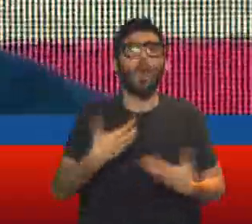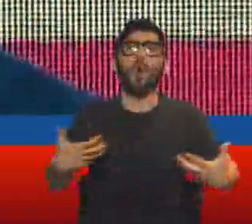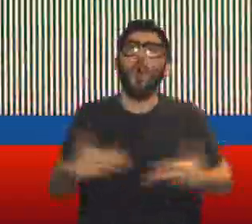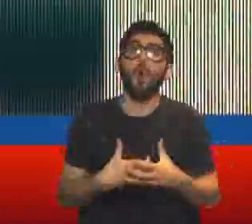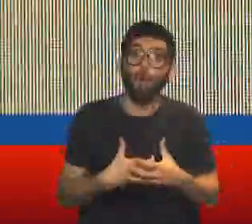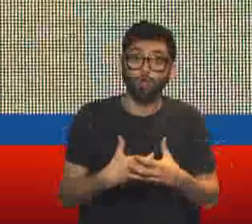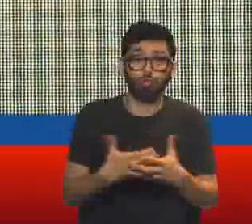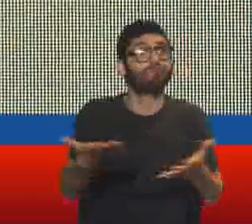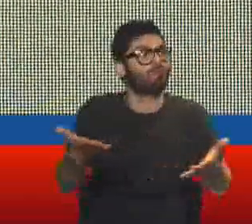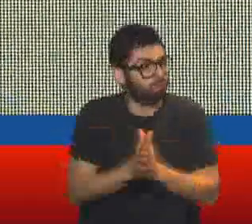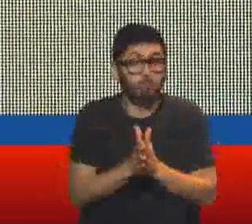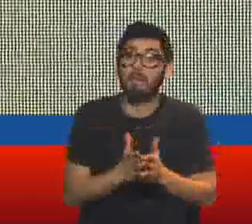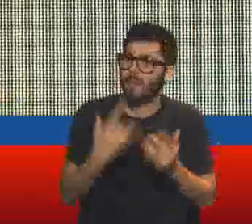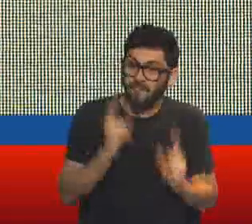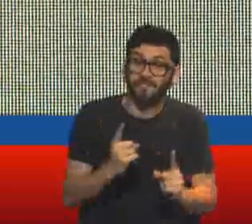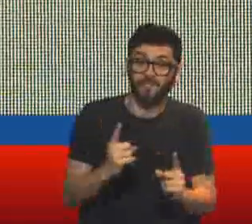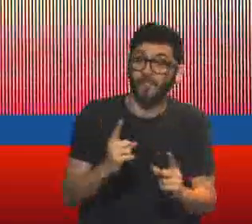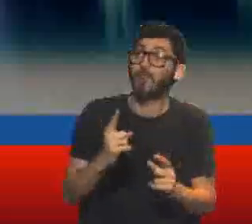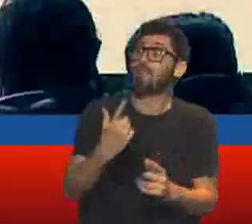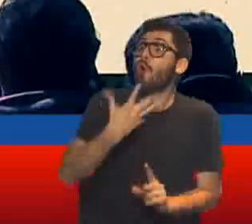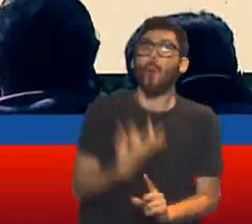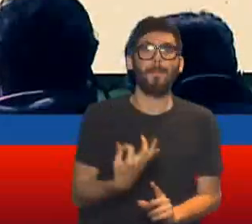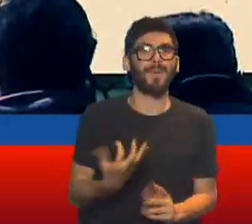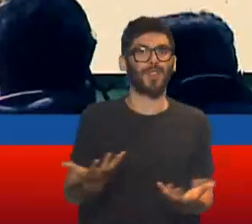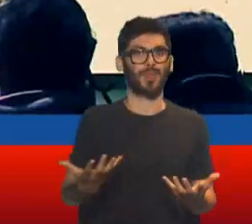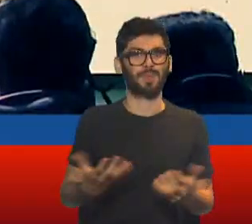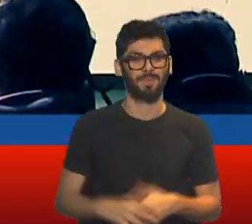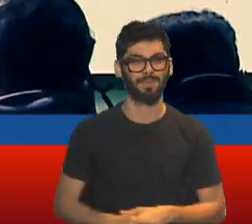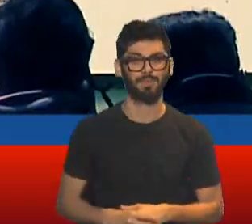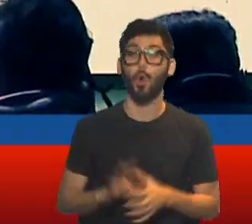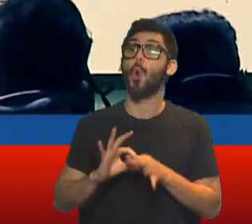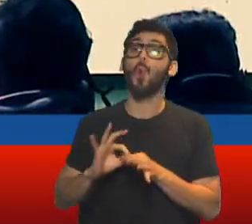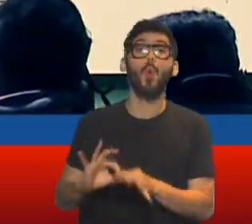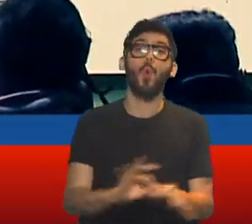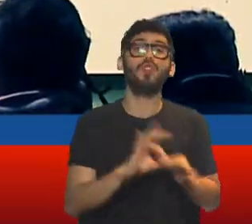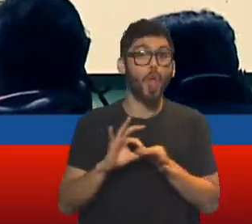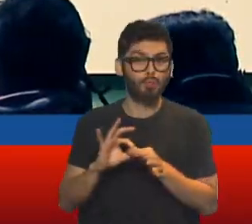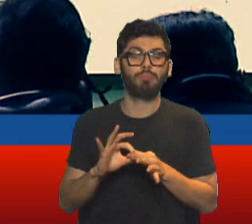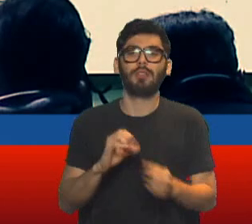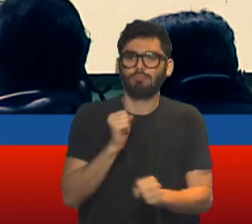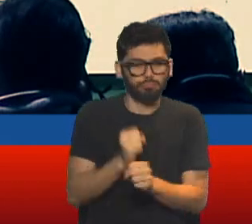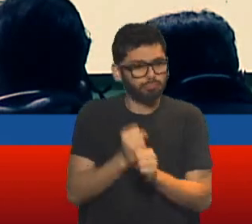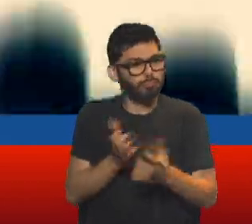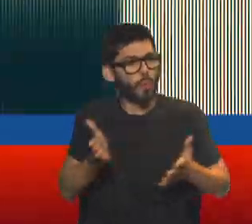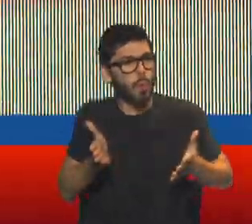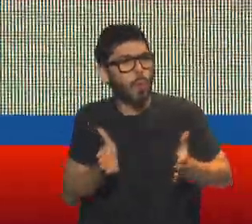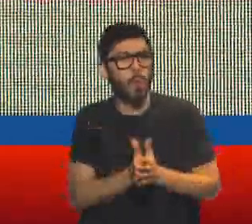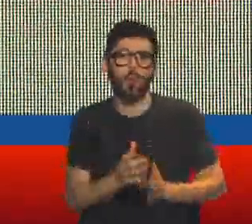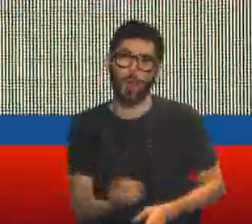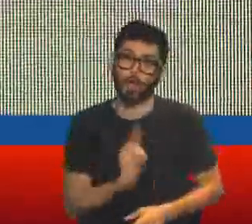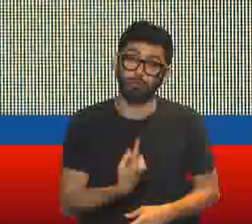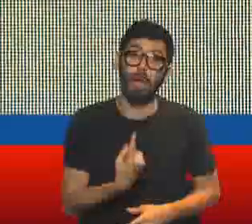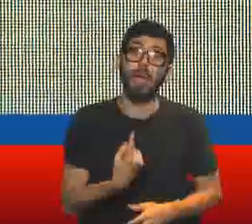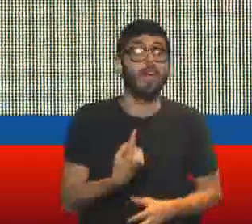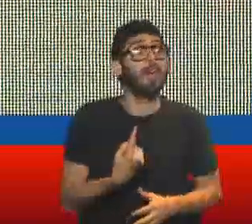acá, cumpliendo nuestro compromiso. Unidos, trabajando en conjunto, y